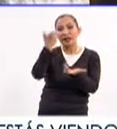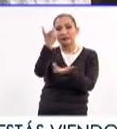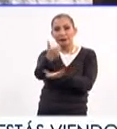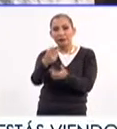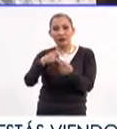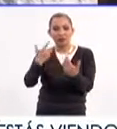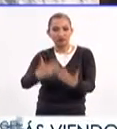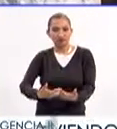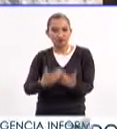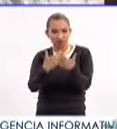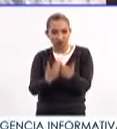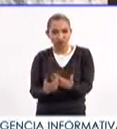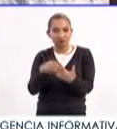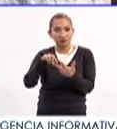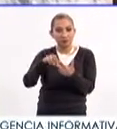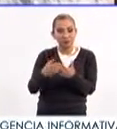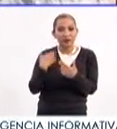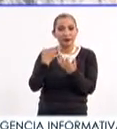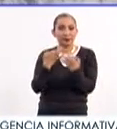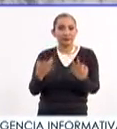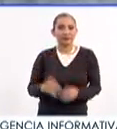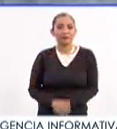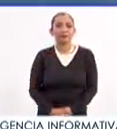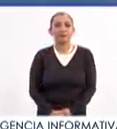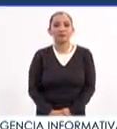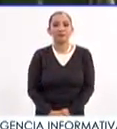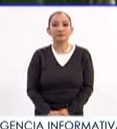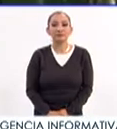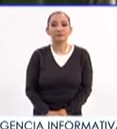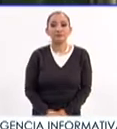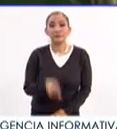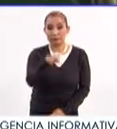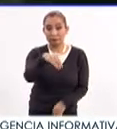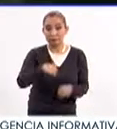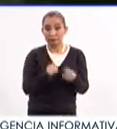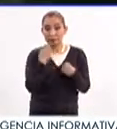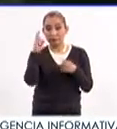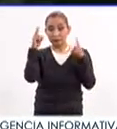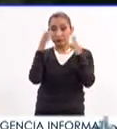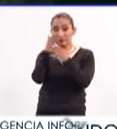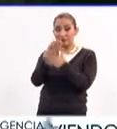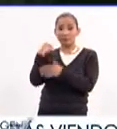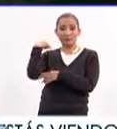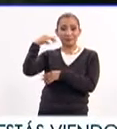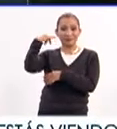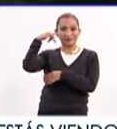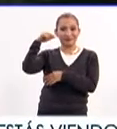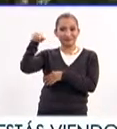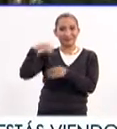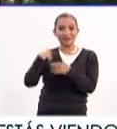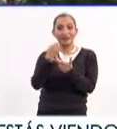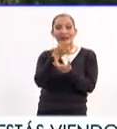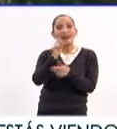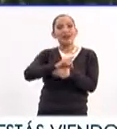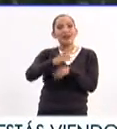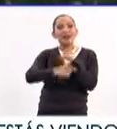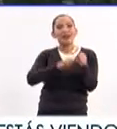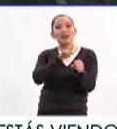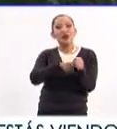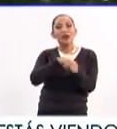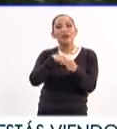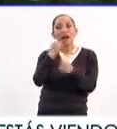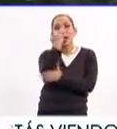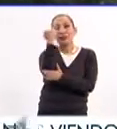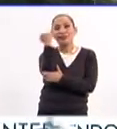economía, industrialización y el territorio. Si vives o visitas Mérida, Yucatán, celebra el Día Nacional de